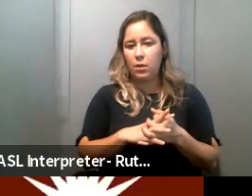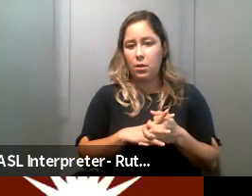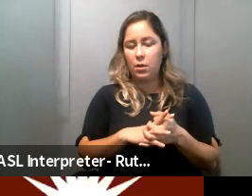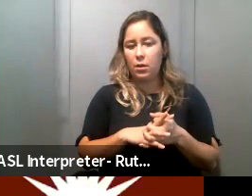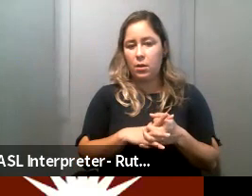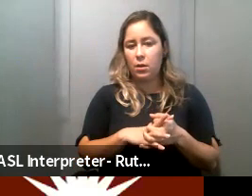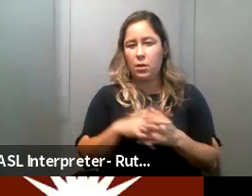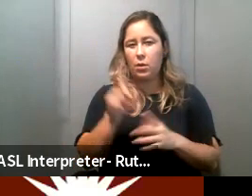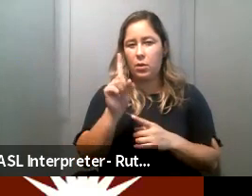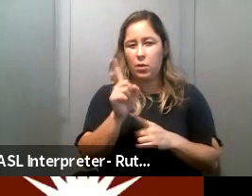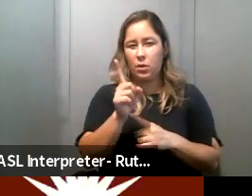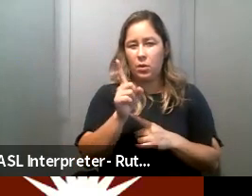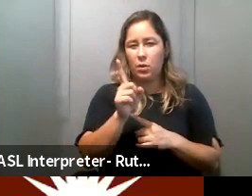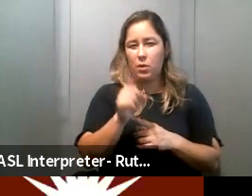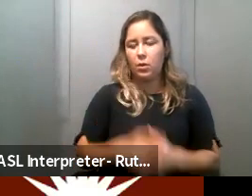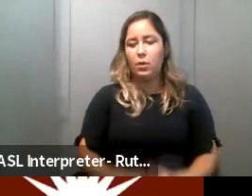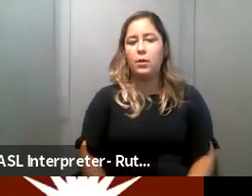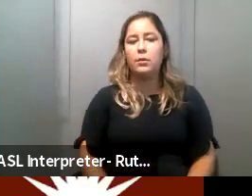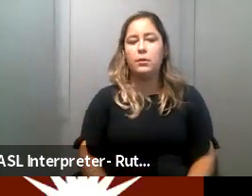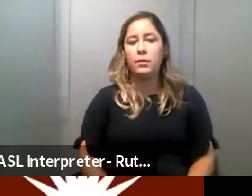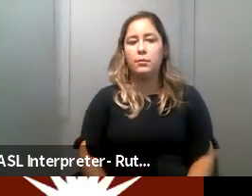Deme un segundo, espera.